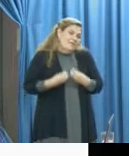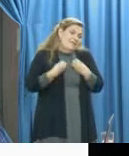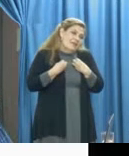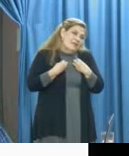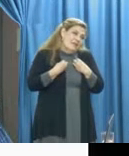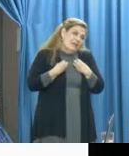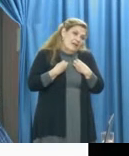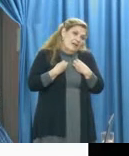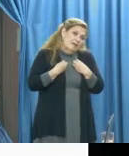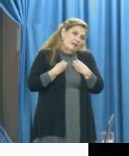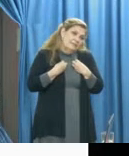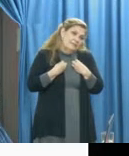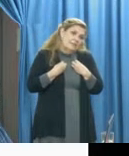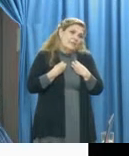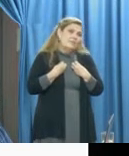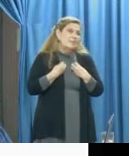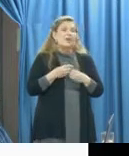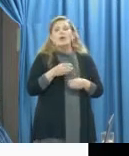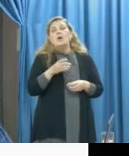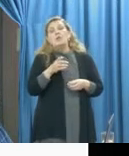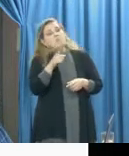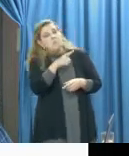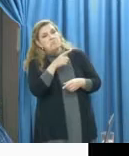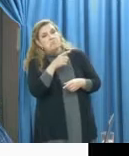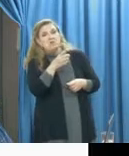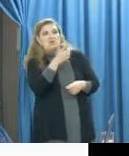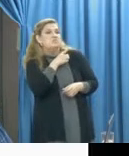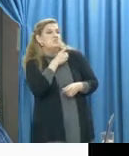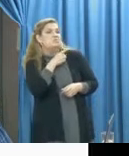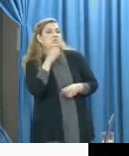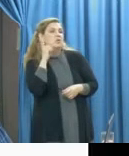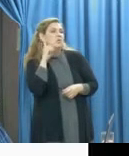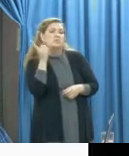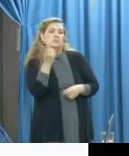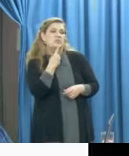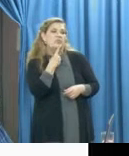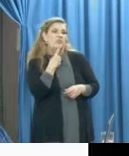medio con únicamente un problema auditivo.